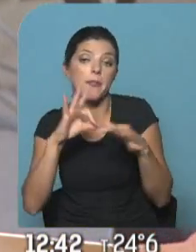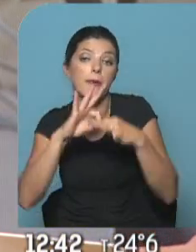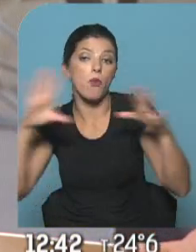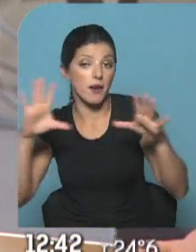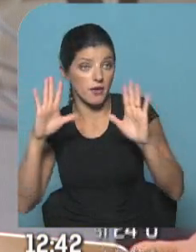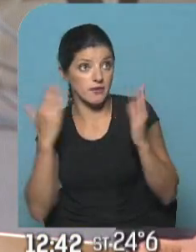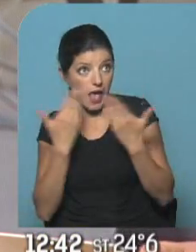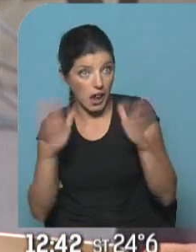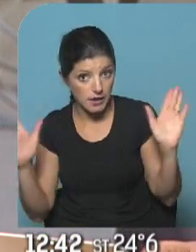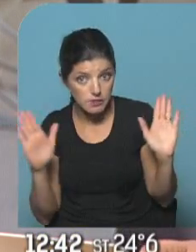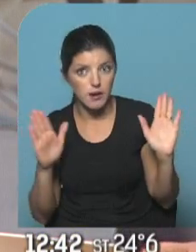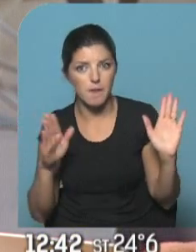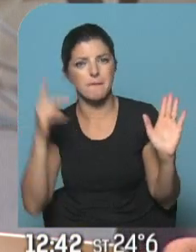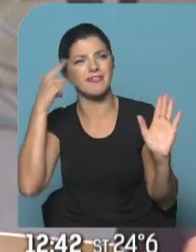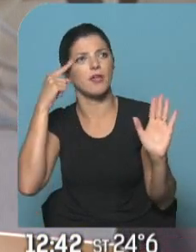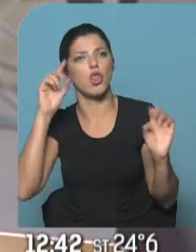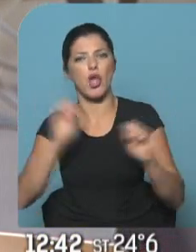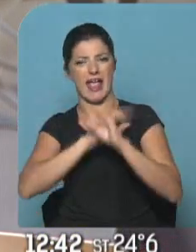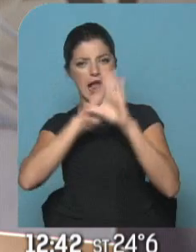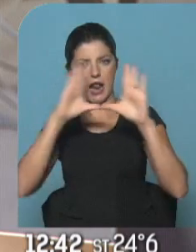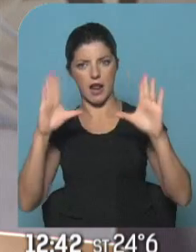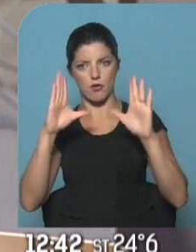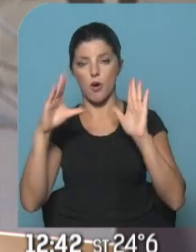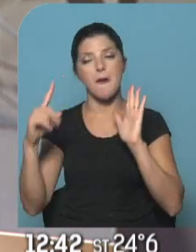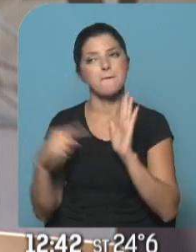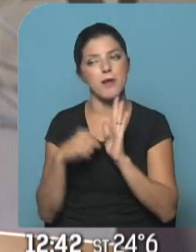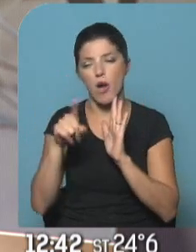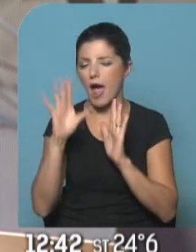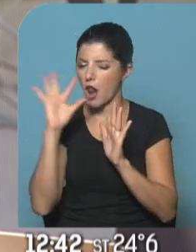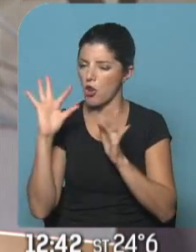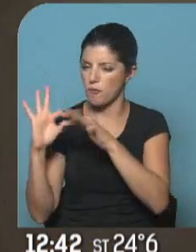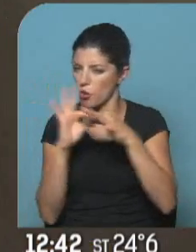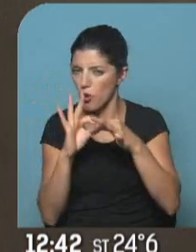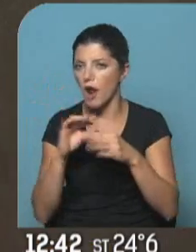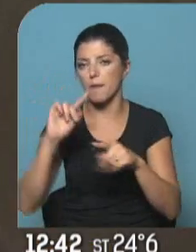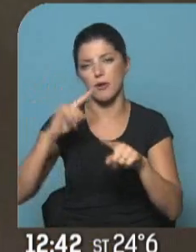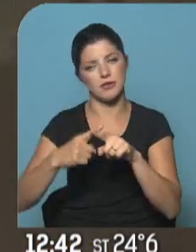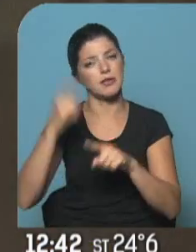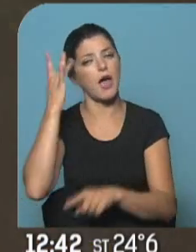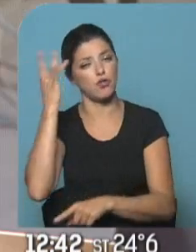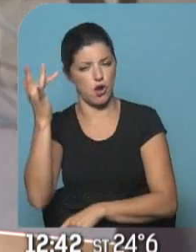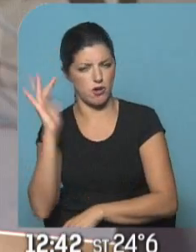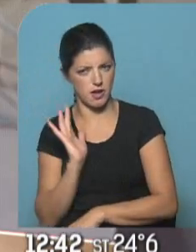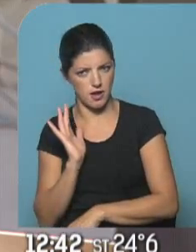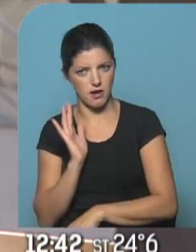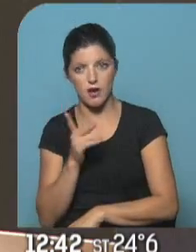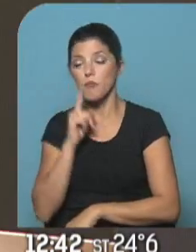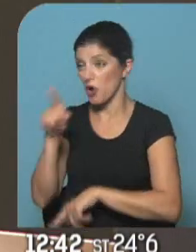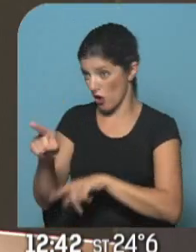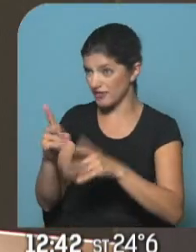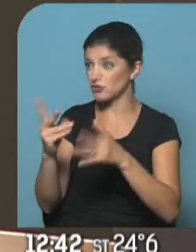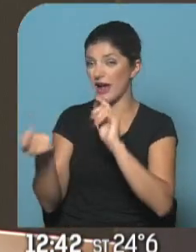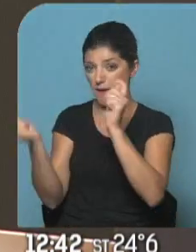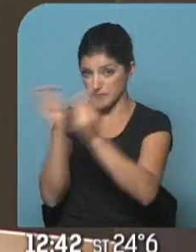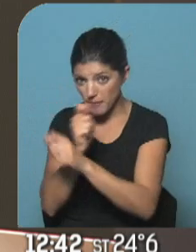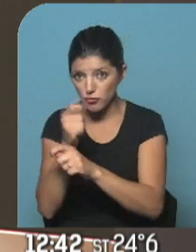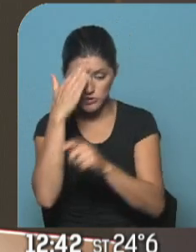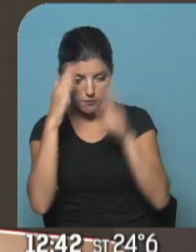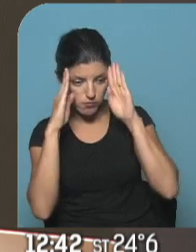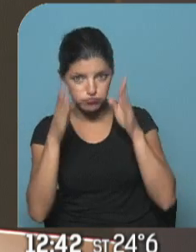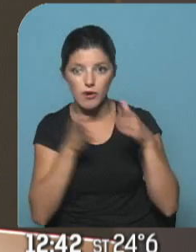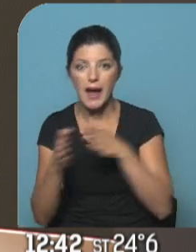de hacerla más transparente. Ahora, evidentemente, ahí hay un trasfondo político ideológico, es decir, terminamos con esto y orientamos la cuestión hacia otro